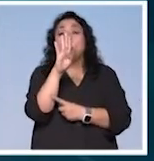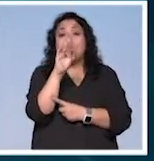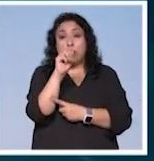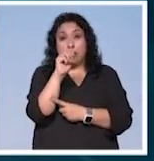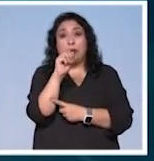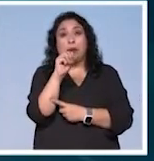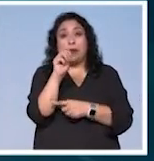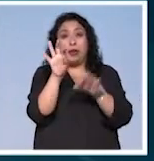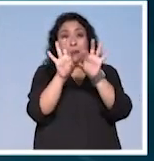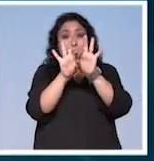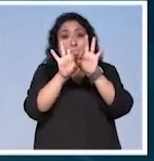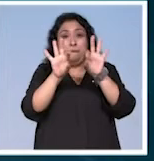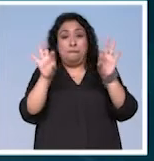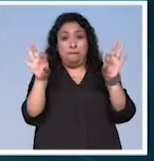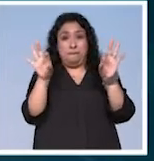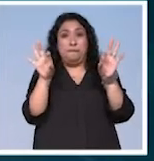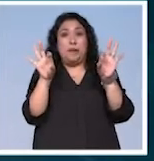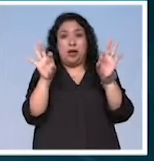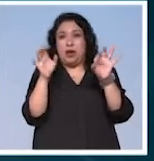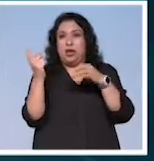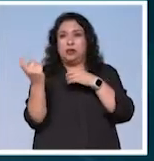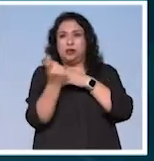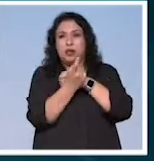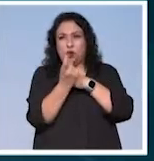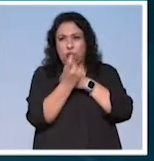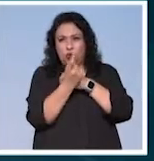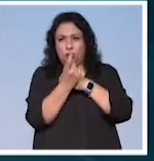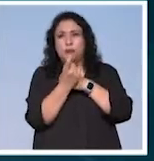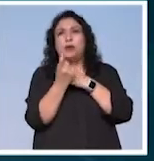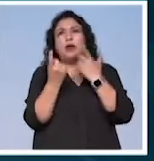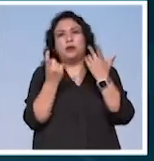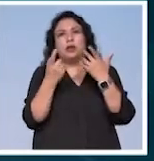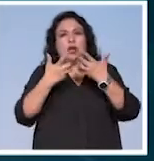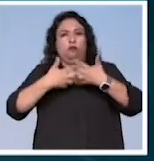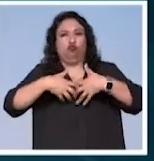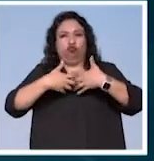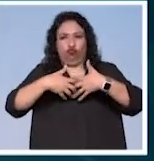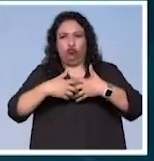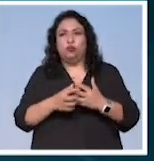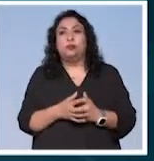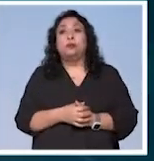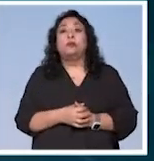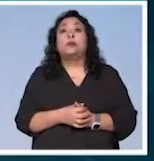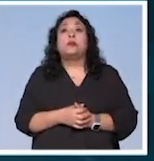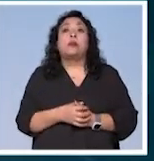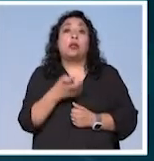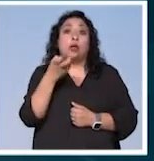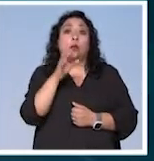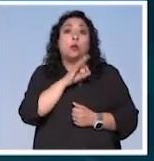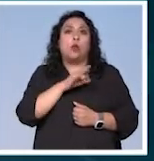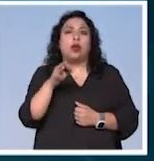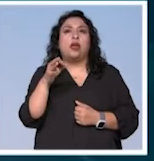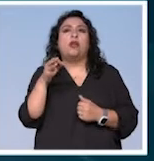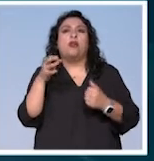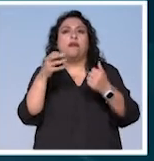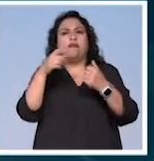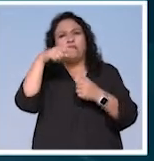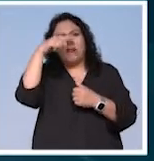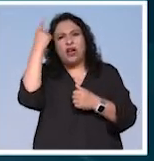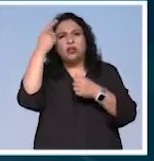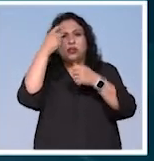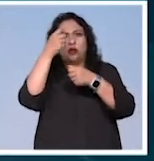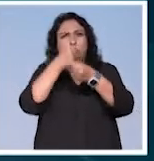las varas automáticas, digamos, con motor. Entonces eso se permite bajar y subir con mucha